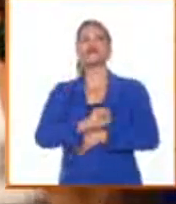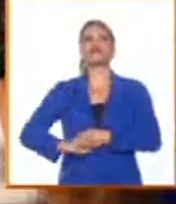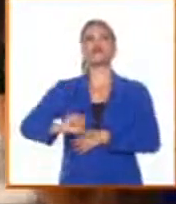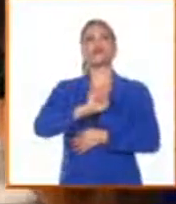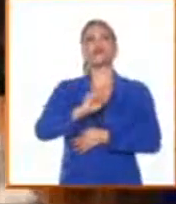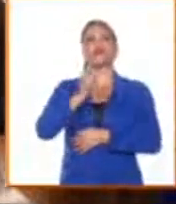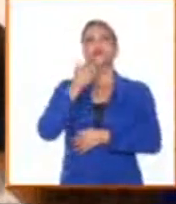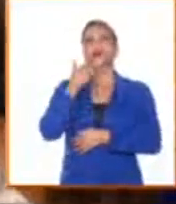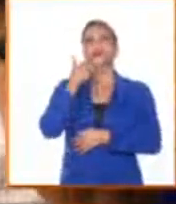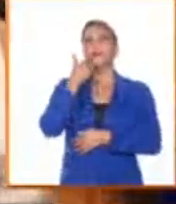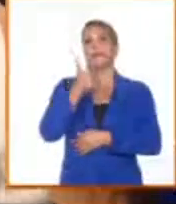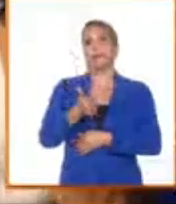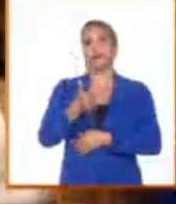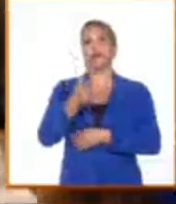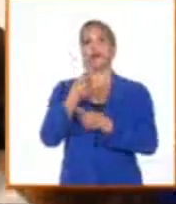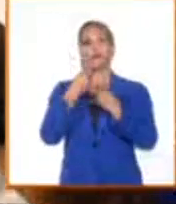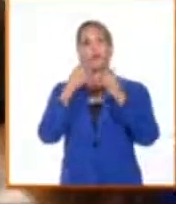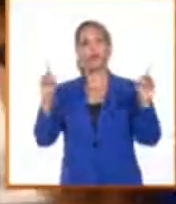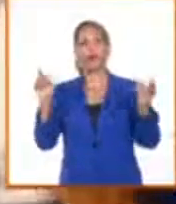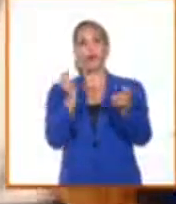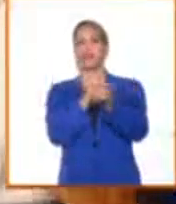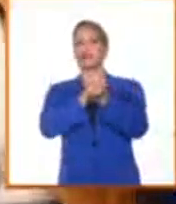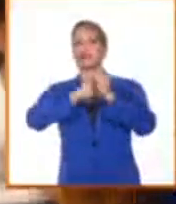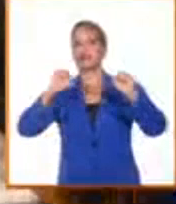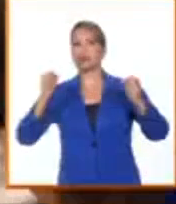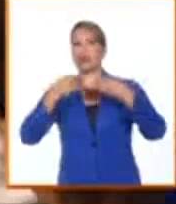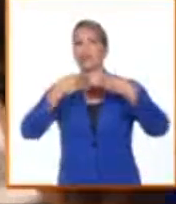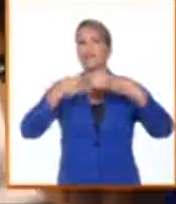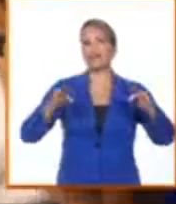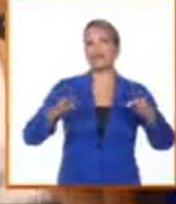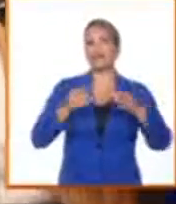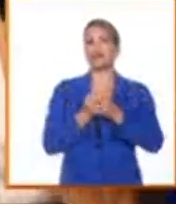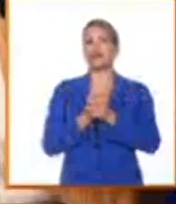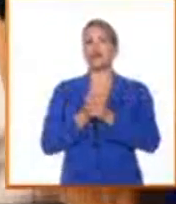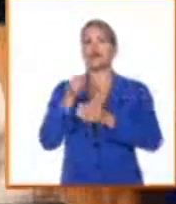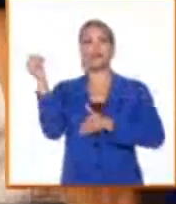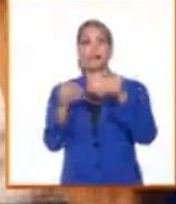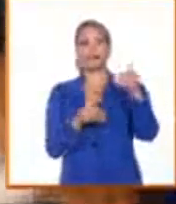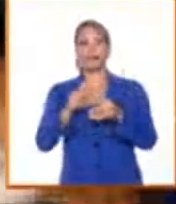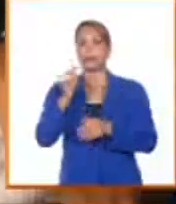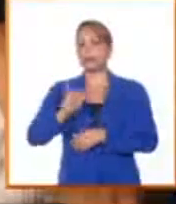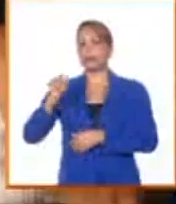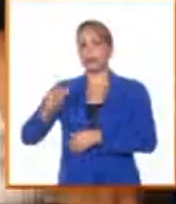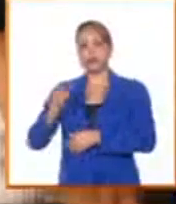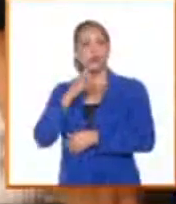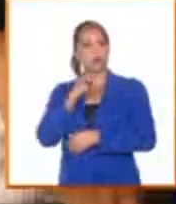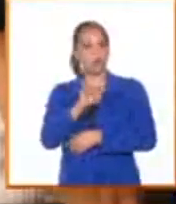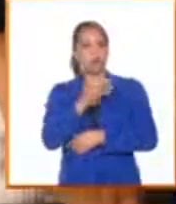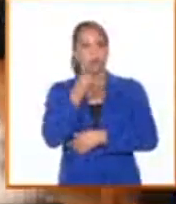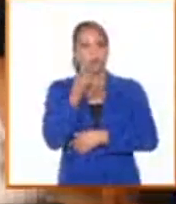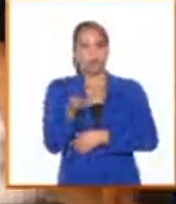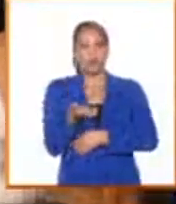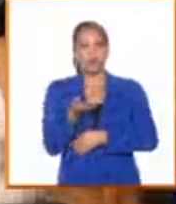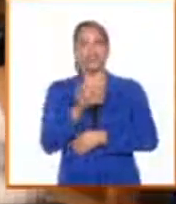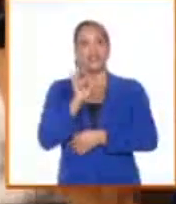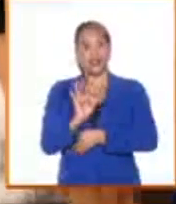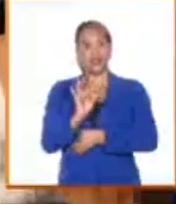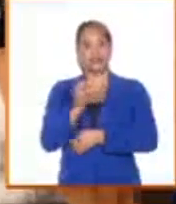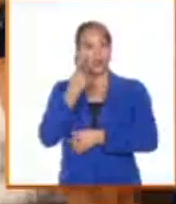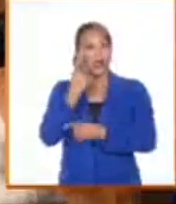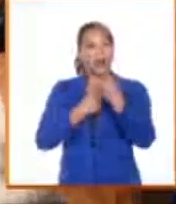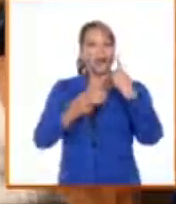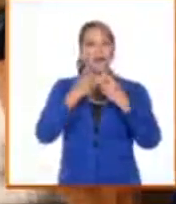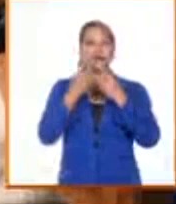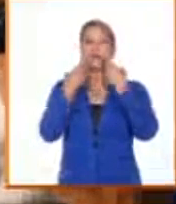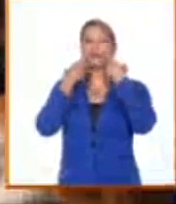más democrático, más abierto, más participativo. Para mí, uno de los aspectos